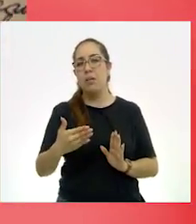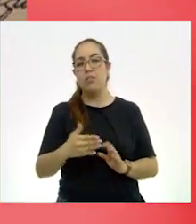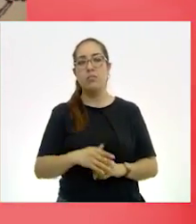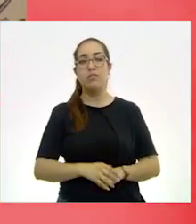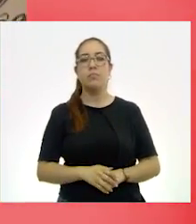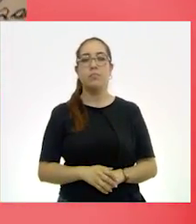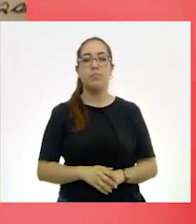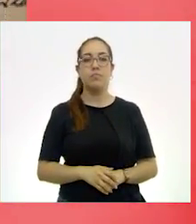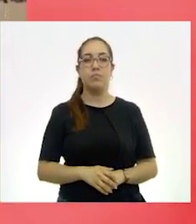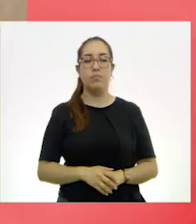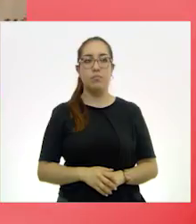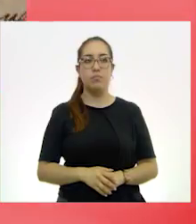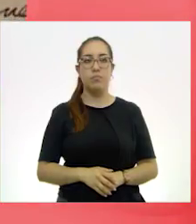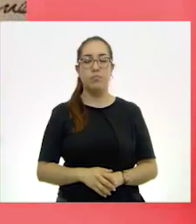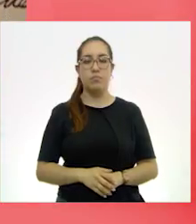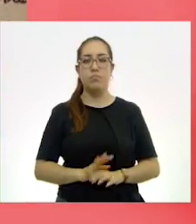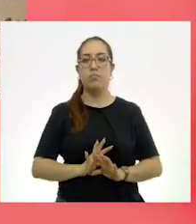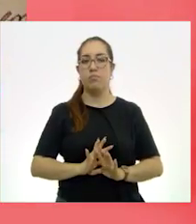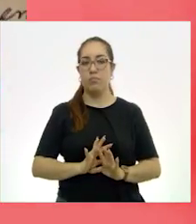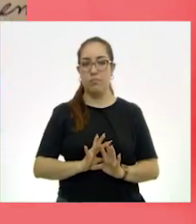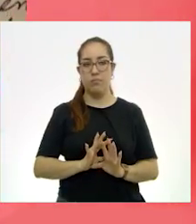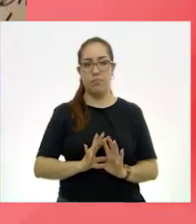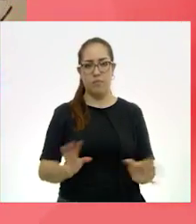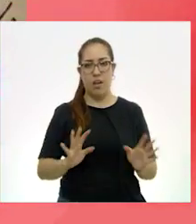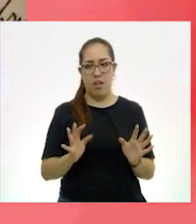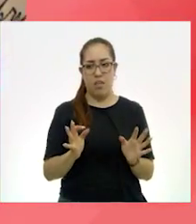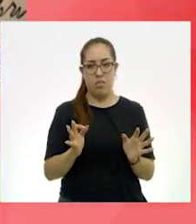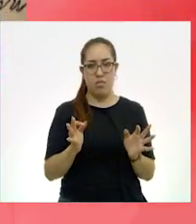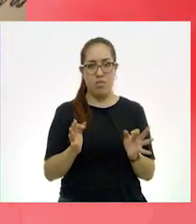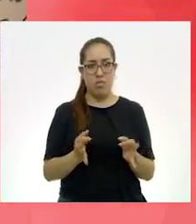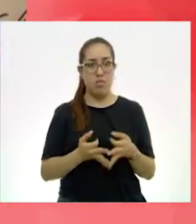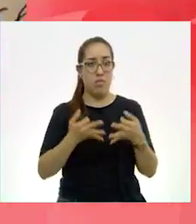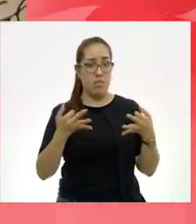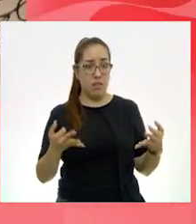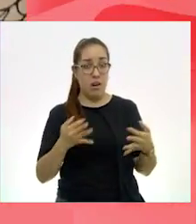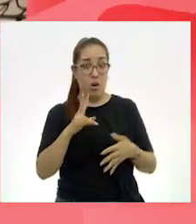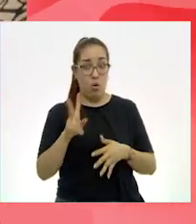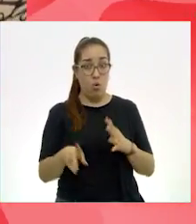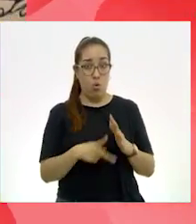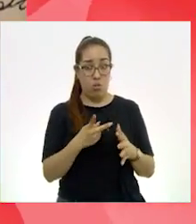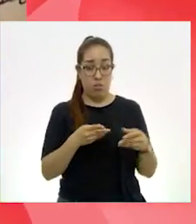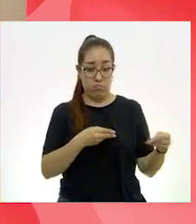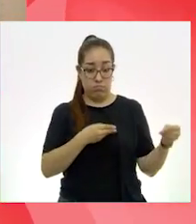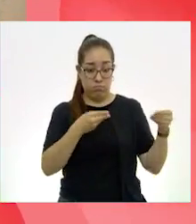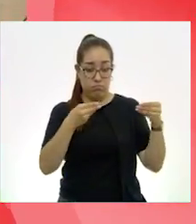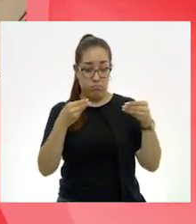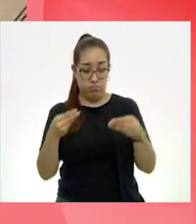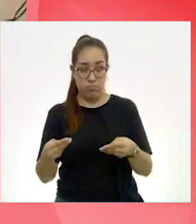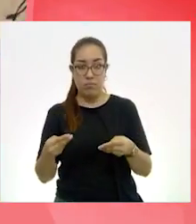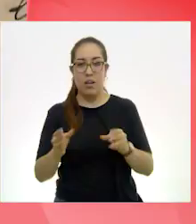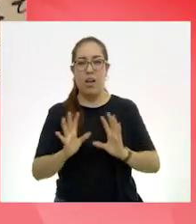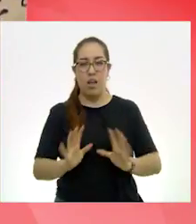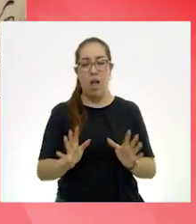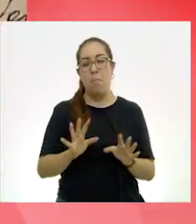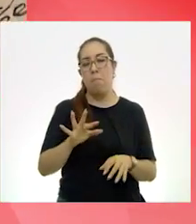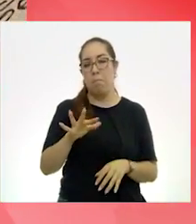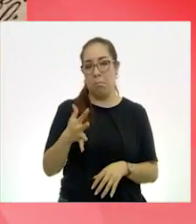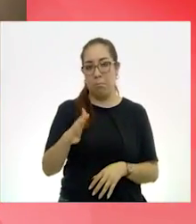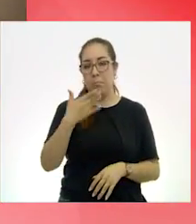toma posesión y la firma el Plan de Ayala, apenas 20 días. Es decir, no hay margen de tolerancia, la revolución ya se echó a